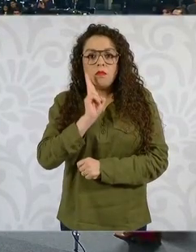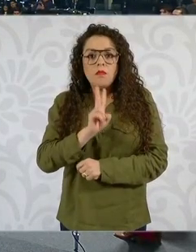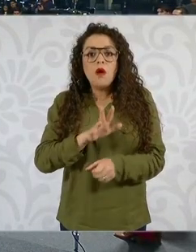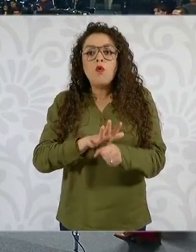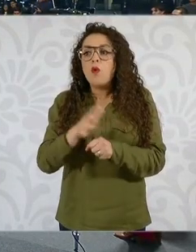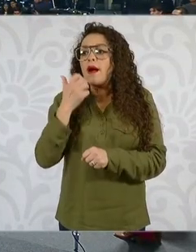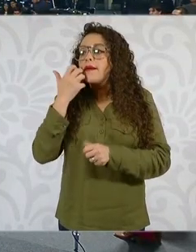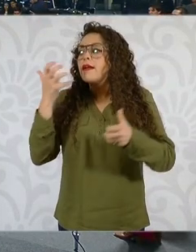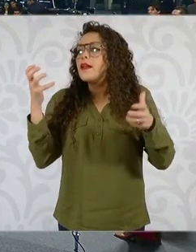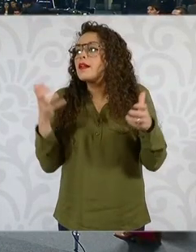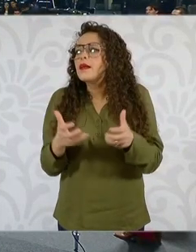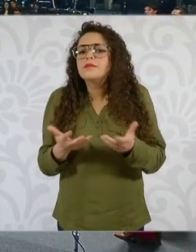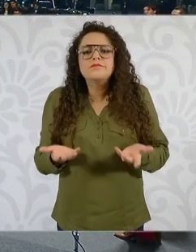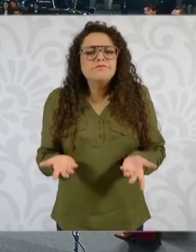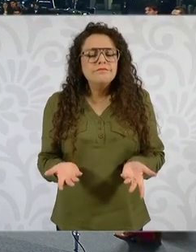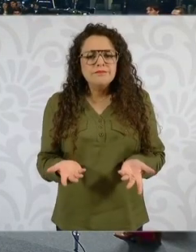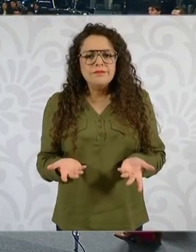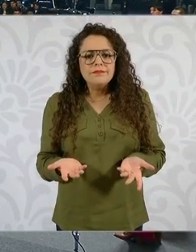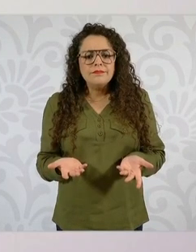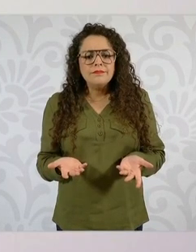¿cuál golpe de Estado?